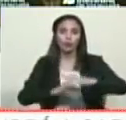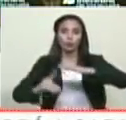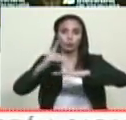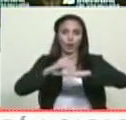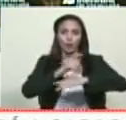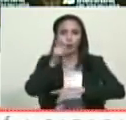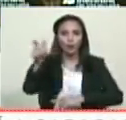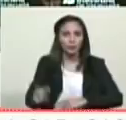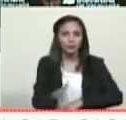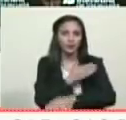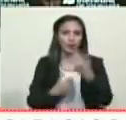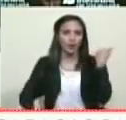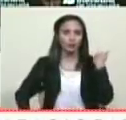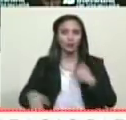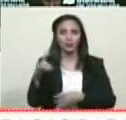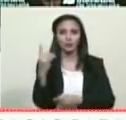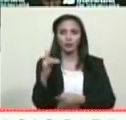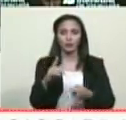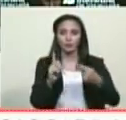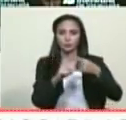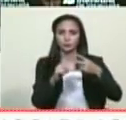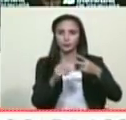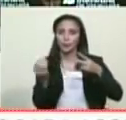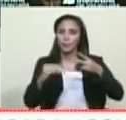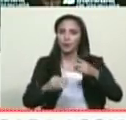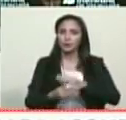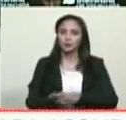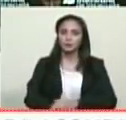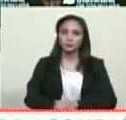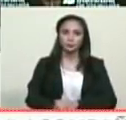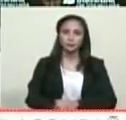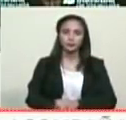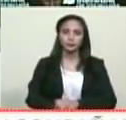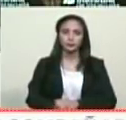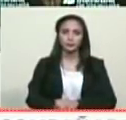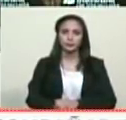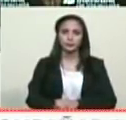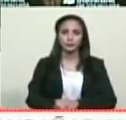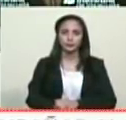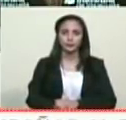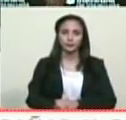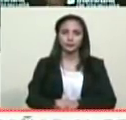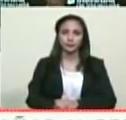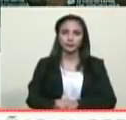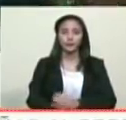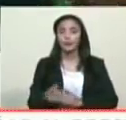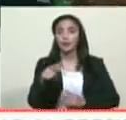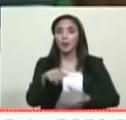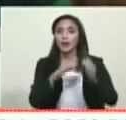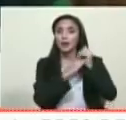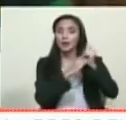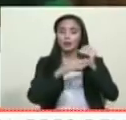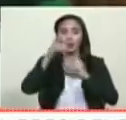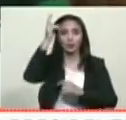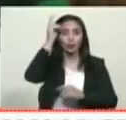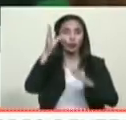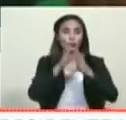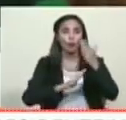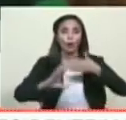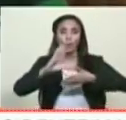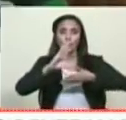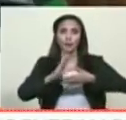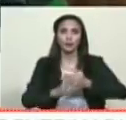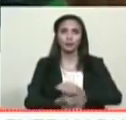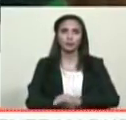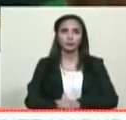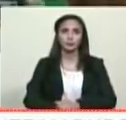ciudadano boliviano Juan Evo Morales Ayma, presidente del Estado Plurinacional de Bolivia y líder indígena de nuestra América.